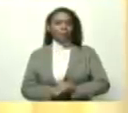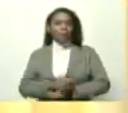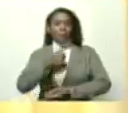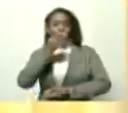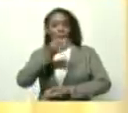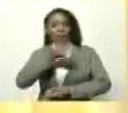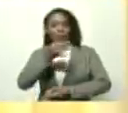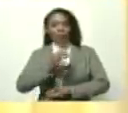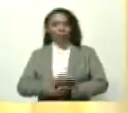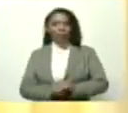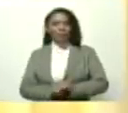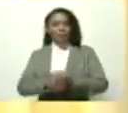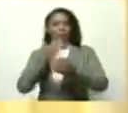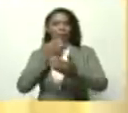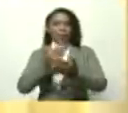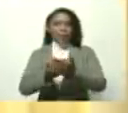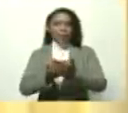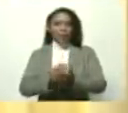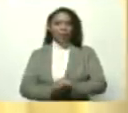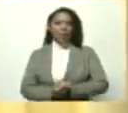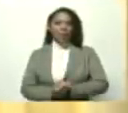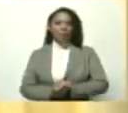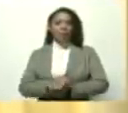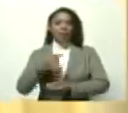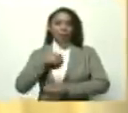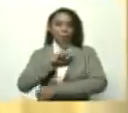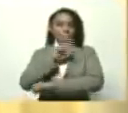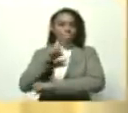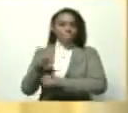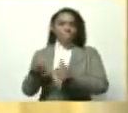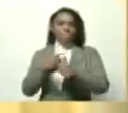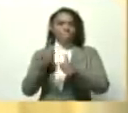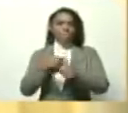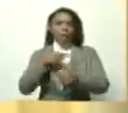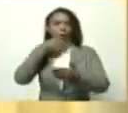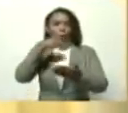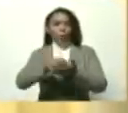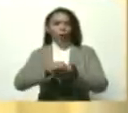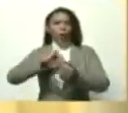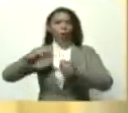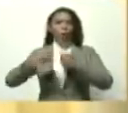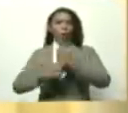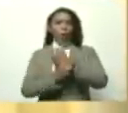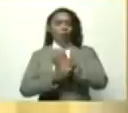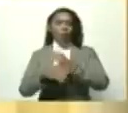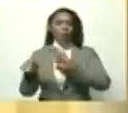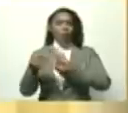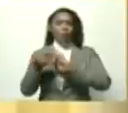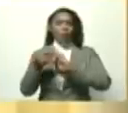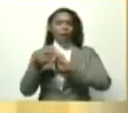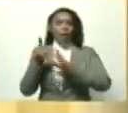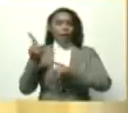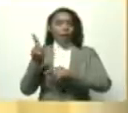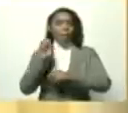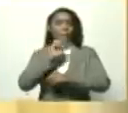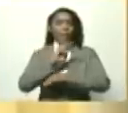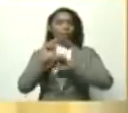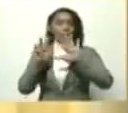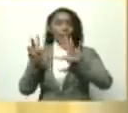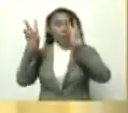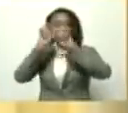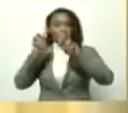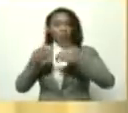Osmari? Bien, gracias. Quisiera preguntarle, en principio, usted ha mencionado varias veces el nombre de Juan Guaidó, contra él hay al menos 27